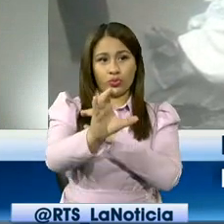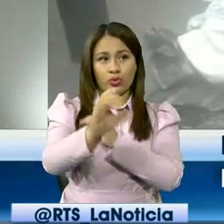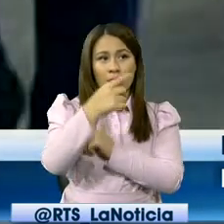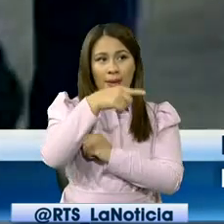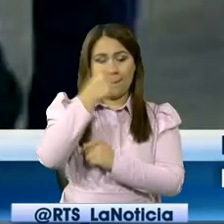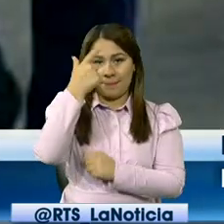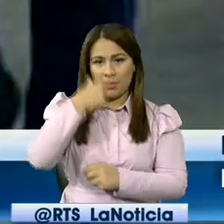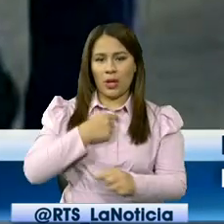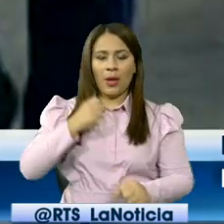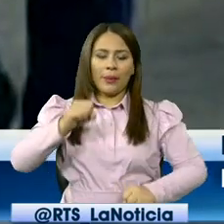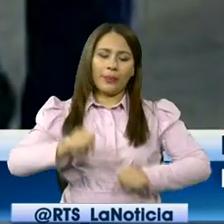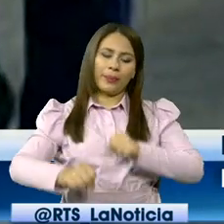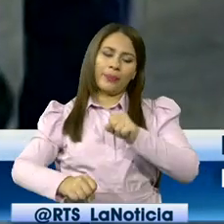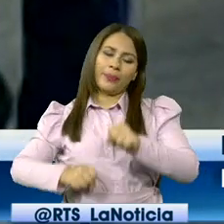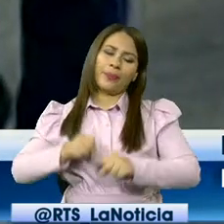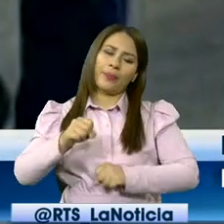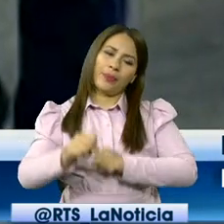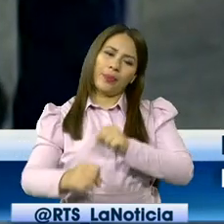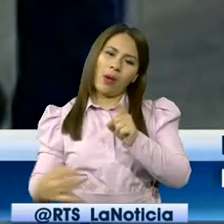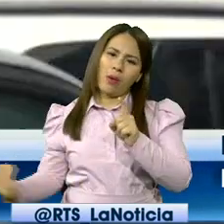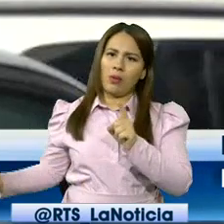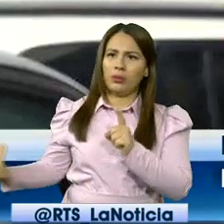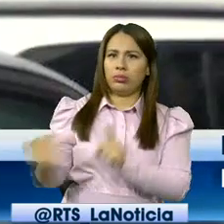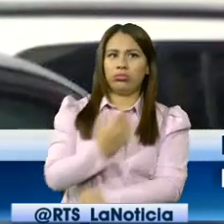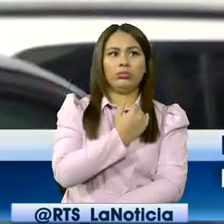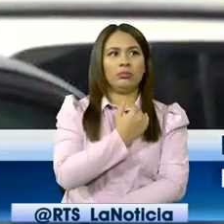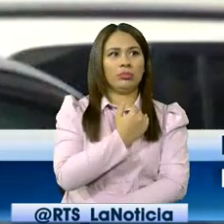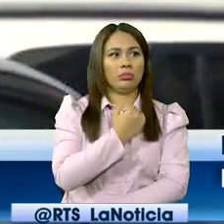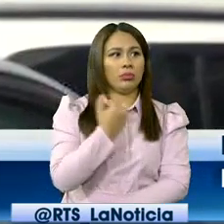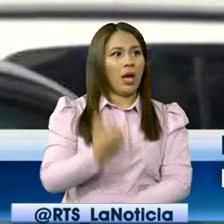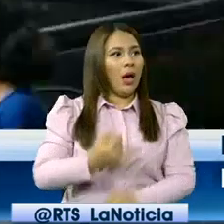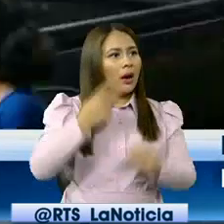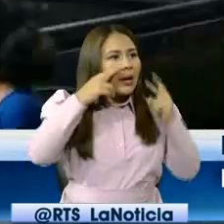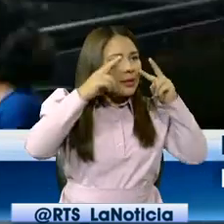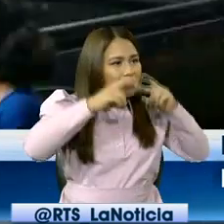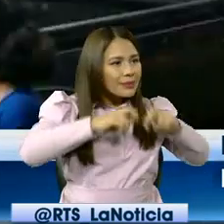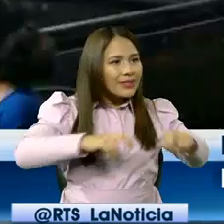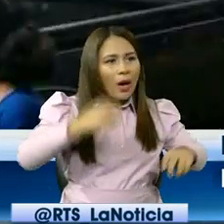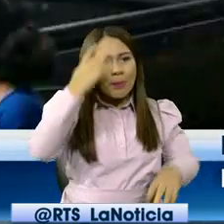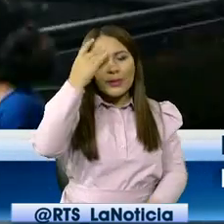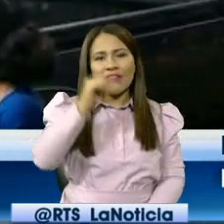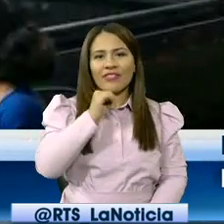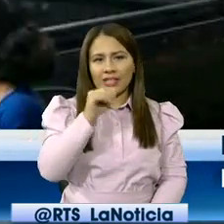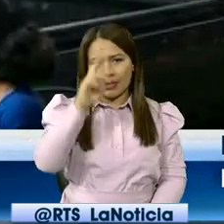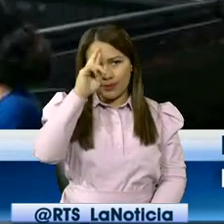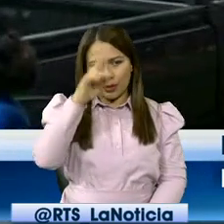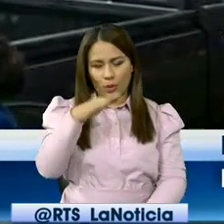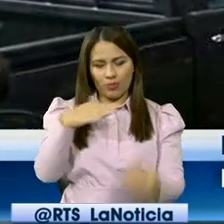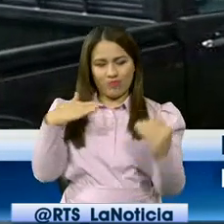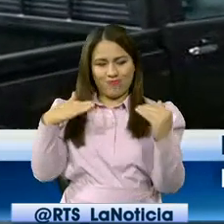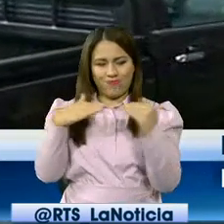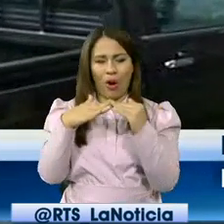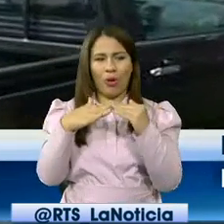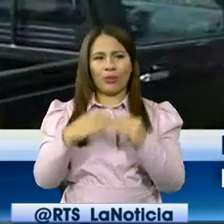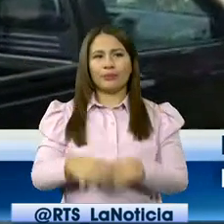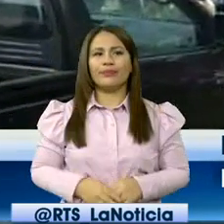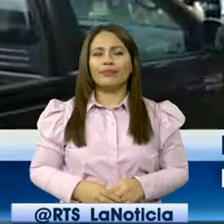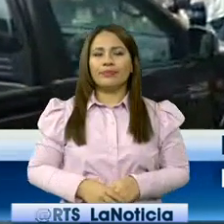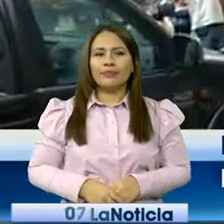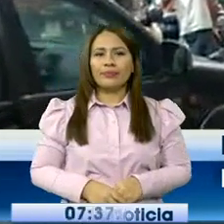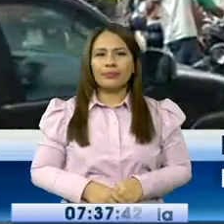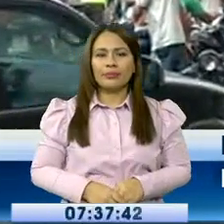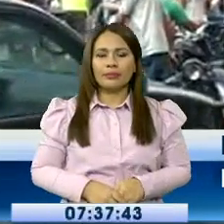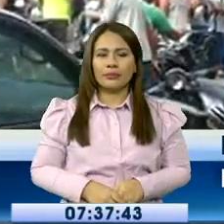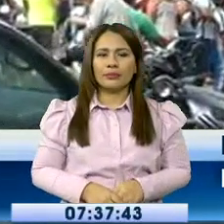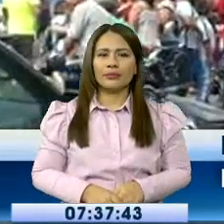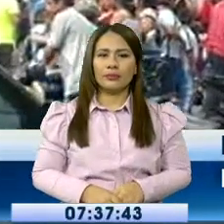en su bicicleta. Según testigos y las primeras investigaciones, en contravía, por lo que se produce el choque frontal excéntrico. Por